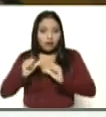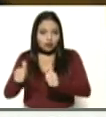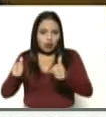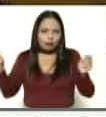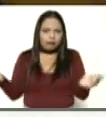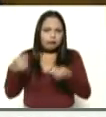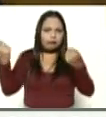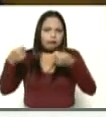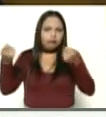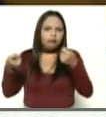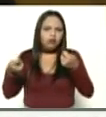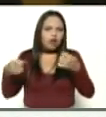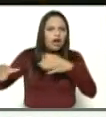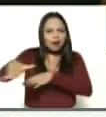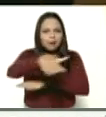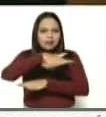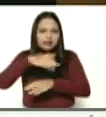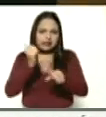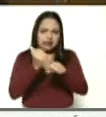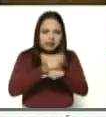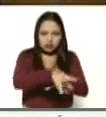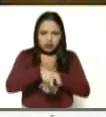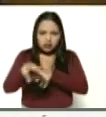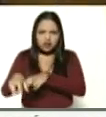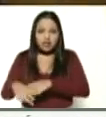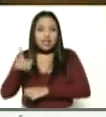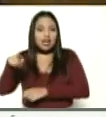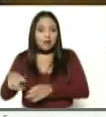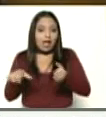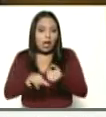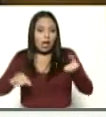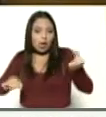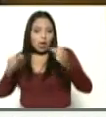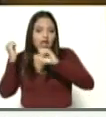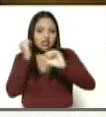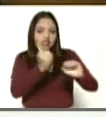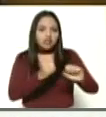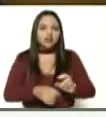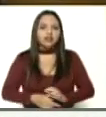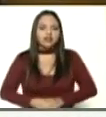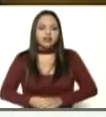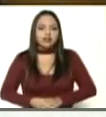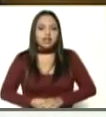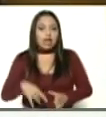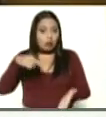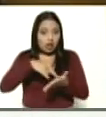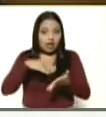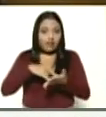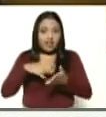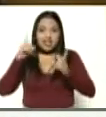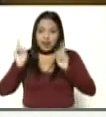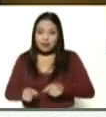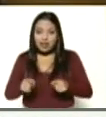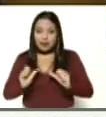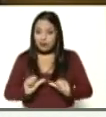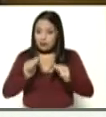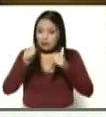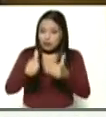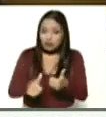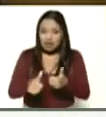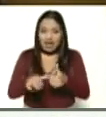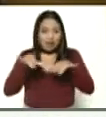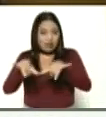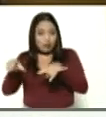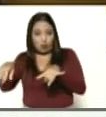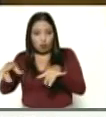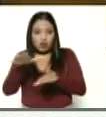los campesinos, y con Carabobo los lanceros, y con Carabobo también, en el mismo